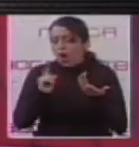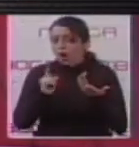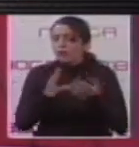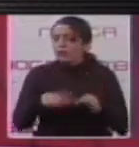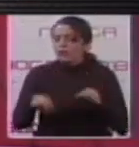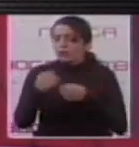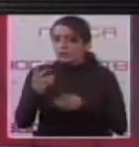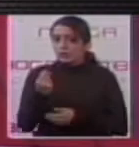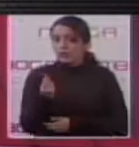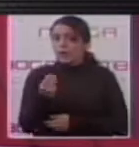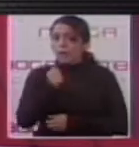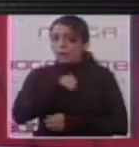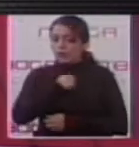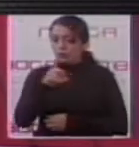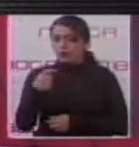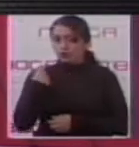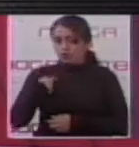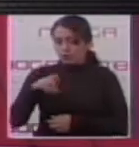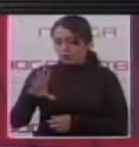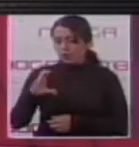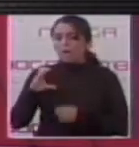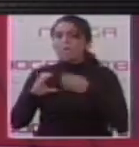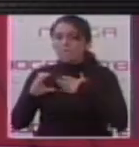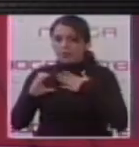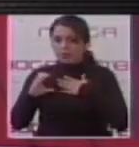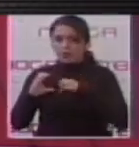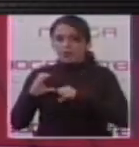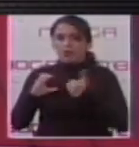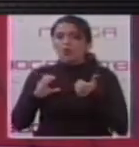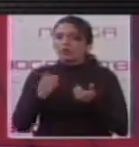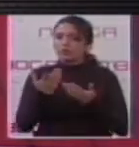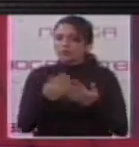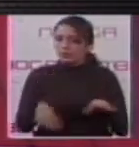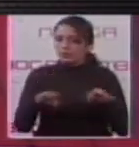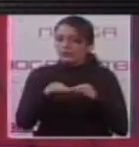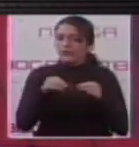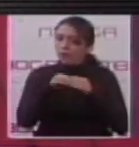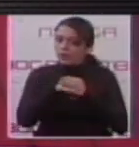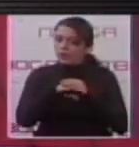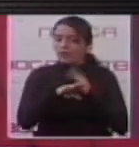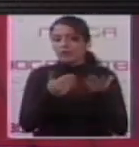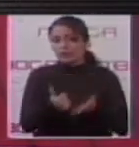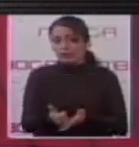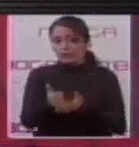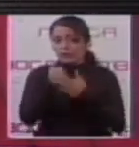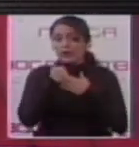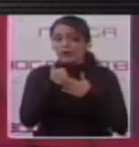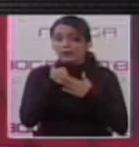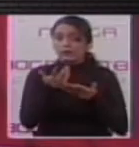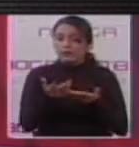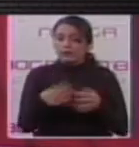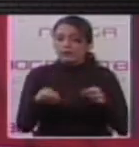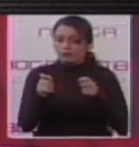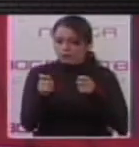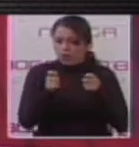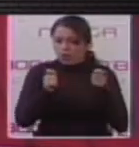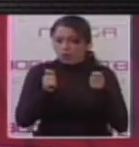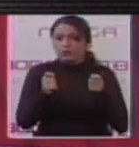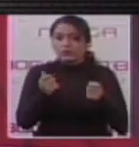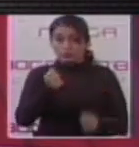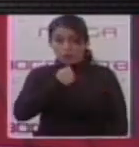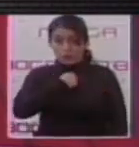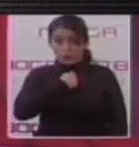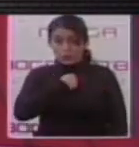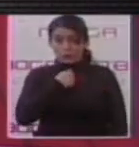no tendrás dinero y deberás recurrir de pronto a préstamos que se comerán tus ganancias? Recuerda que ser el dueño es una gran